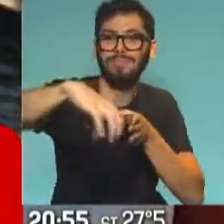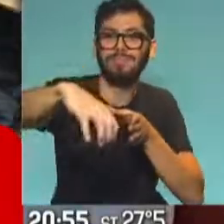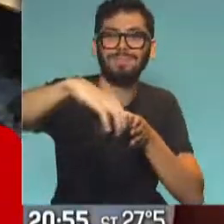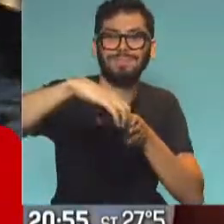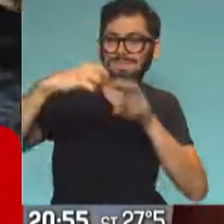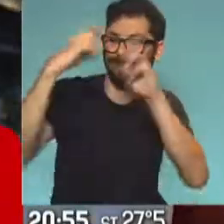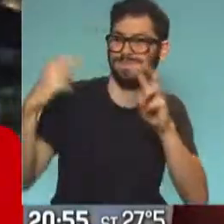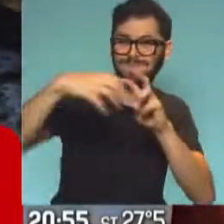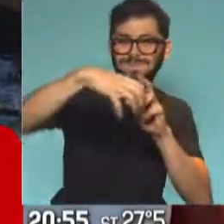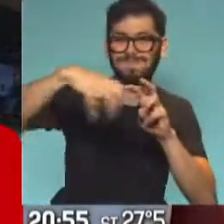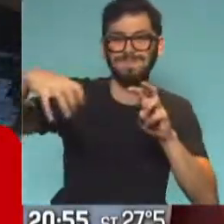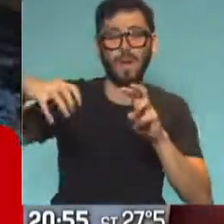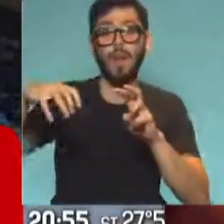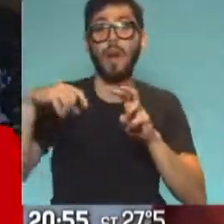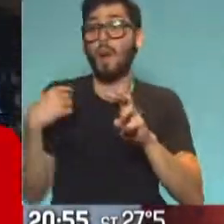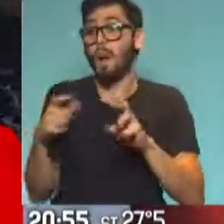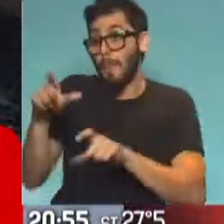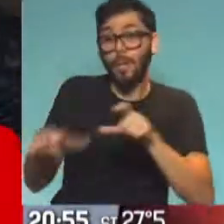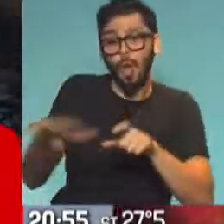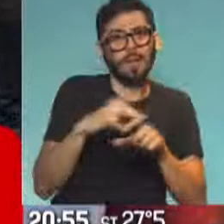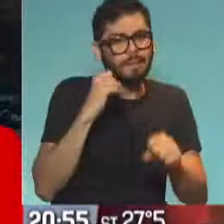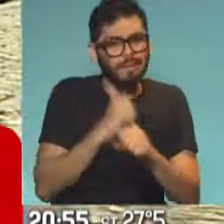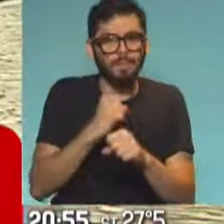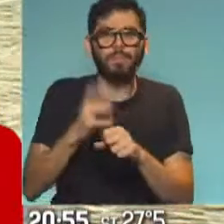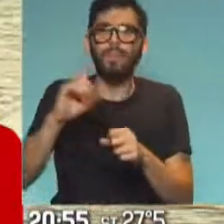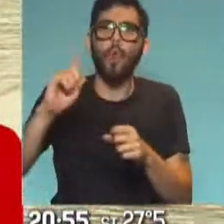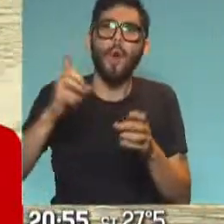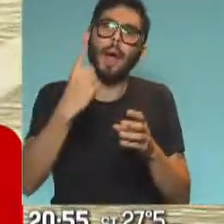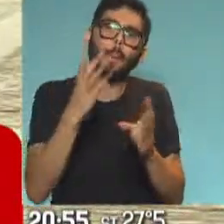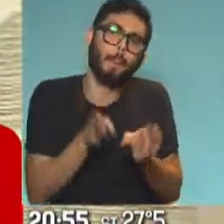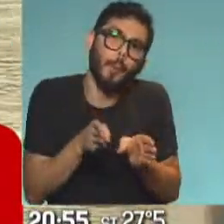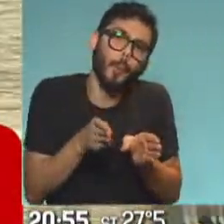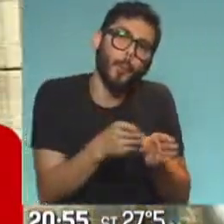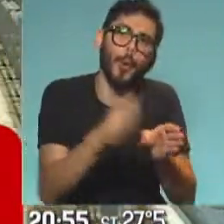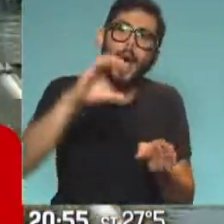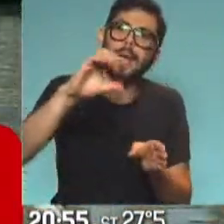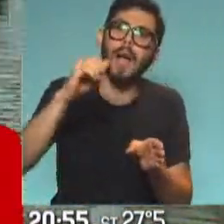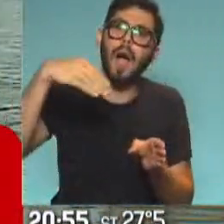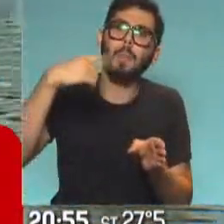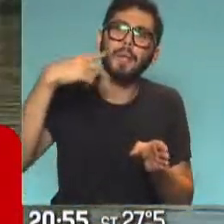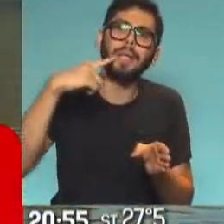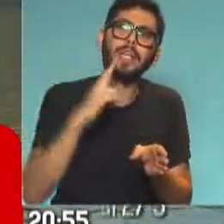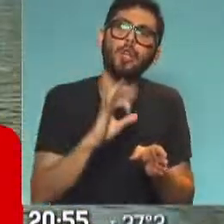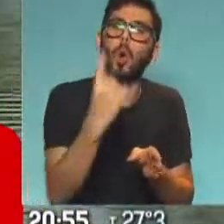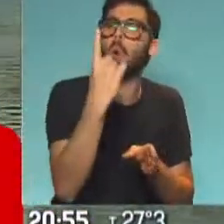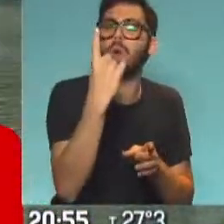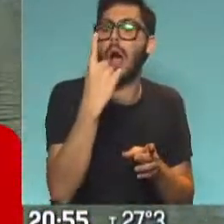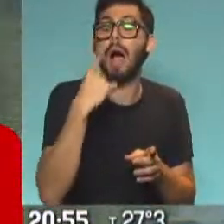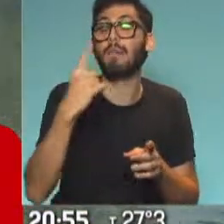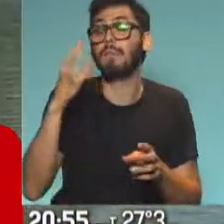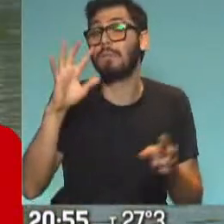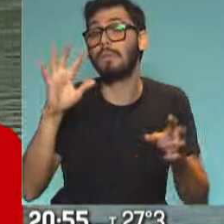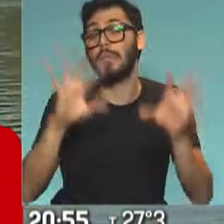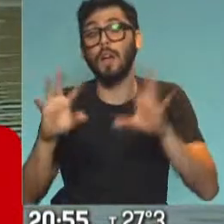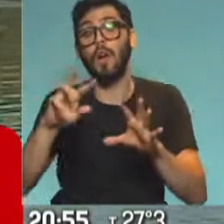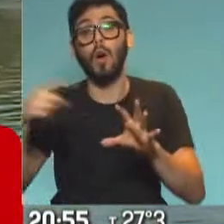una oferta turística que exceda a Caminito y que pueda generar empleo en ambas